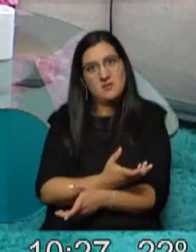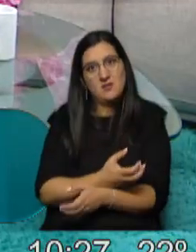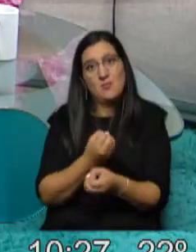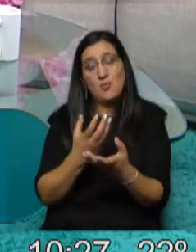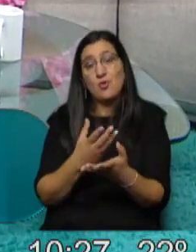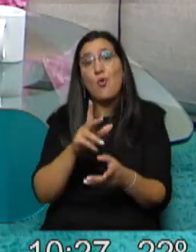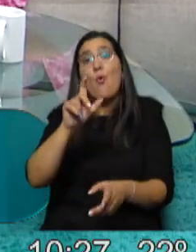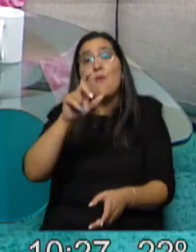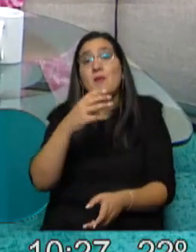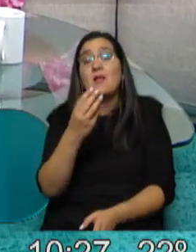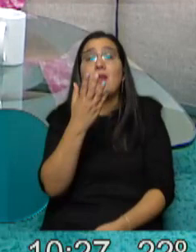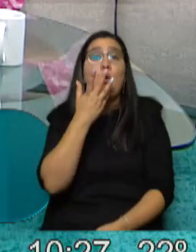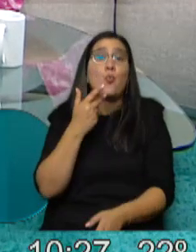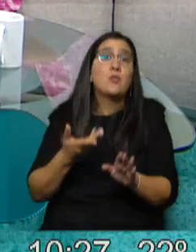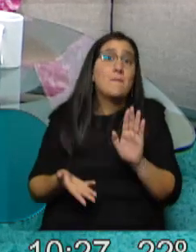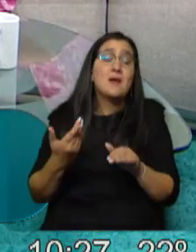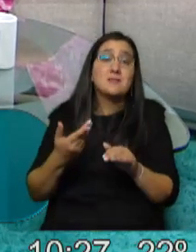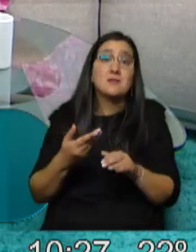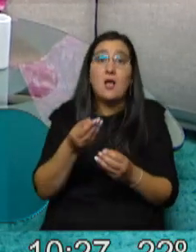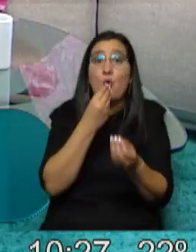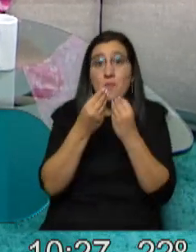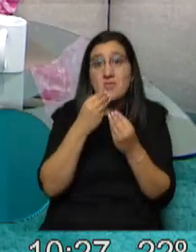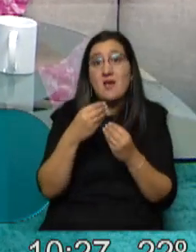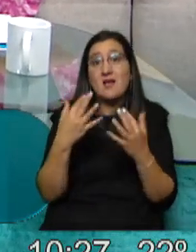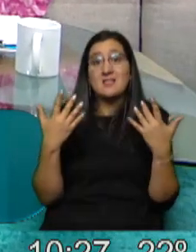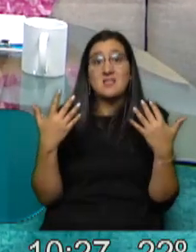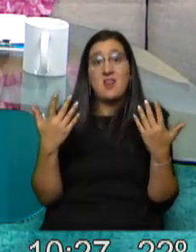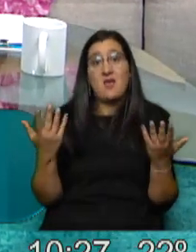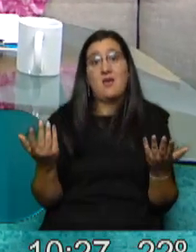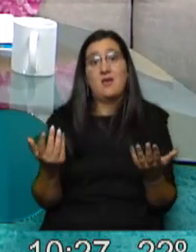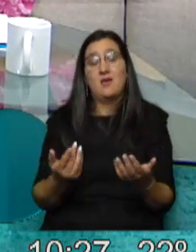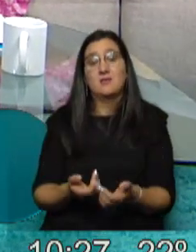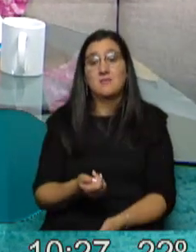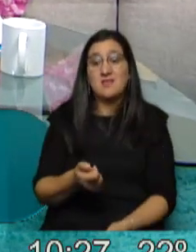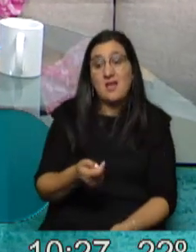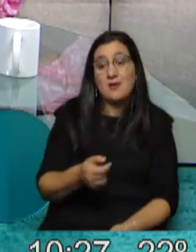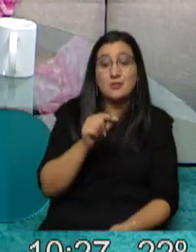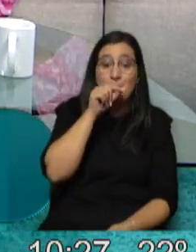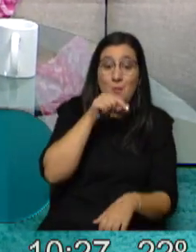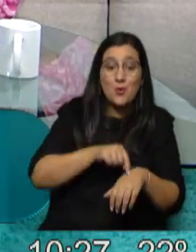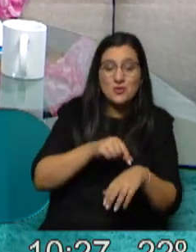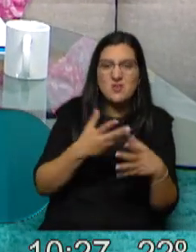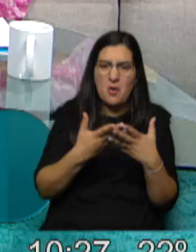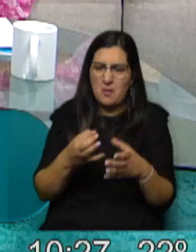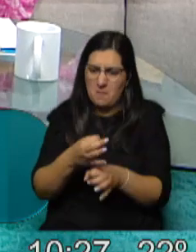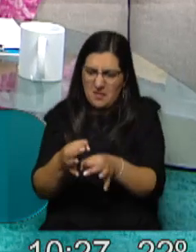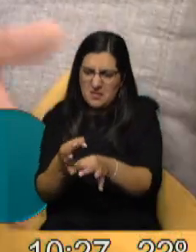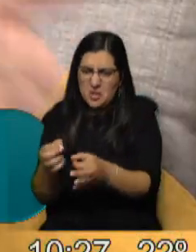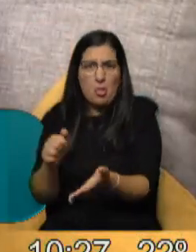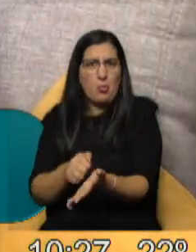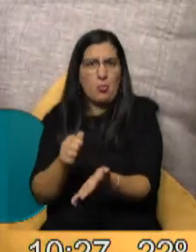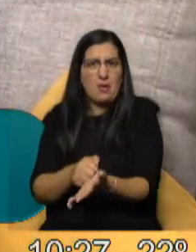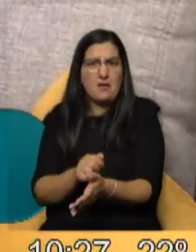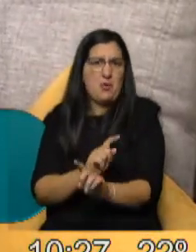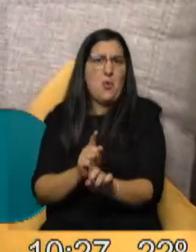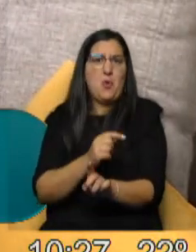realidad el abanico de posibilidades que me ofreciste va a tener que ver con, bueno, si me das arroz y pollo y me das estas cosas marrones, arrancá. Y